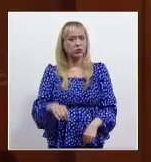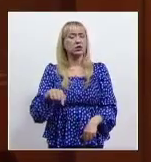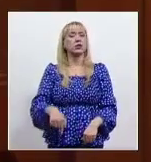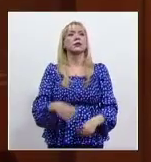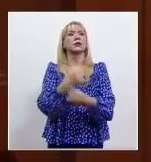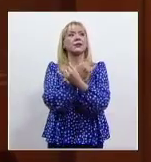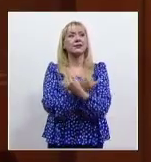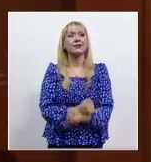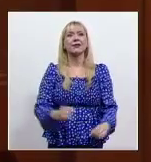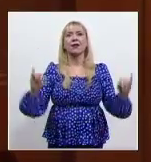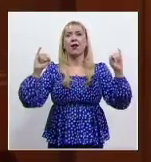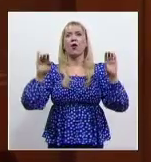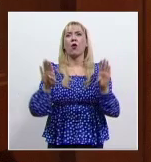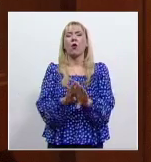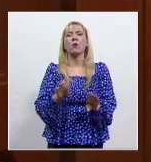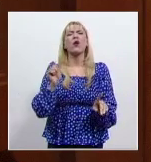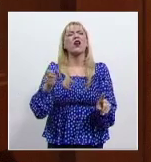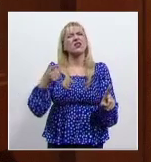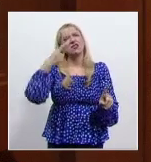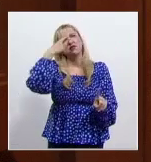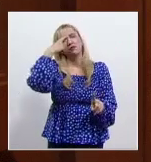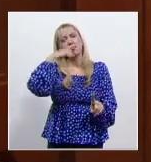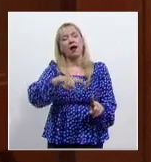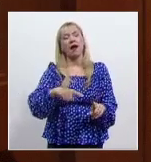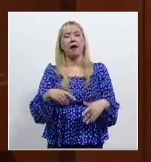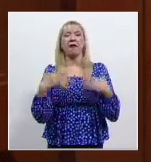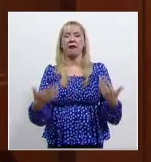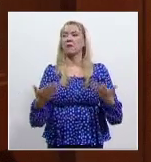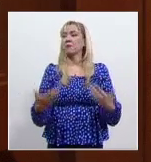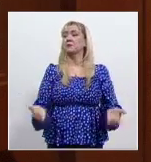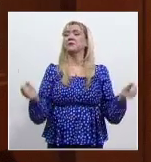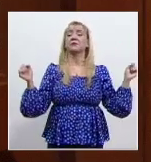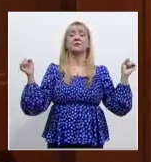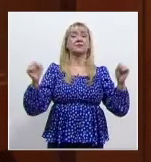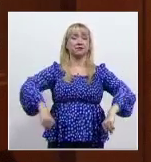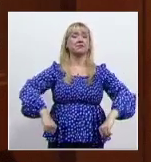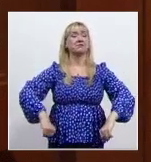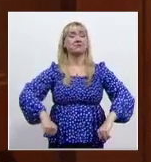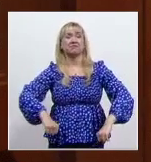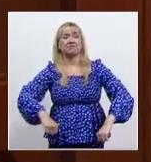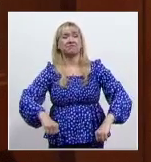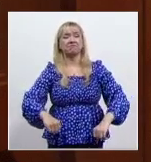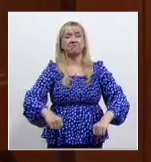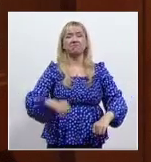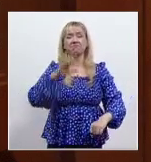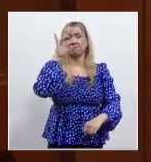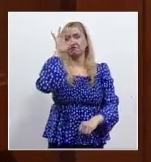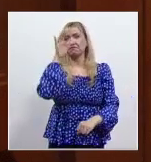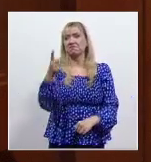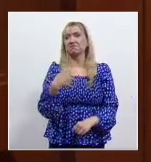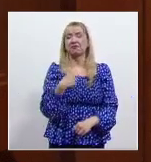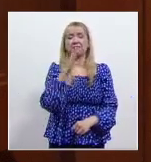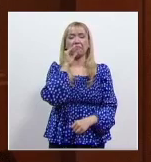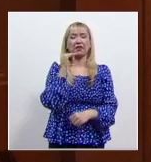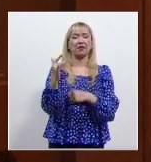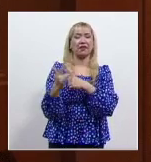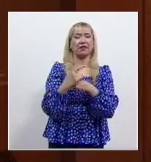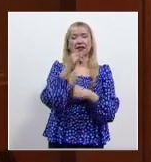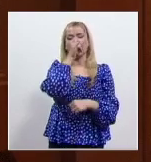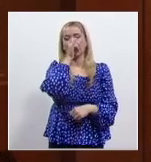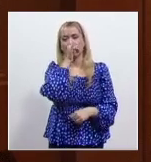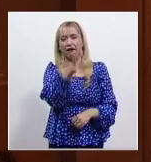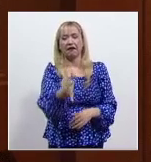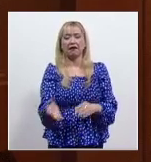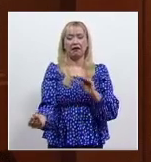no ha de tener como propósito erigir a los tribunales en fortalezas corporativas inmunes a los reclamos, a